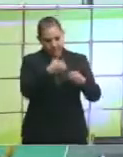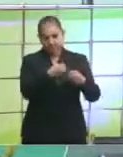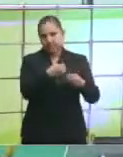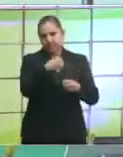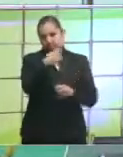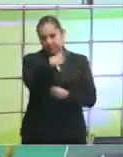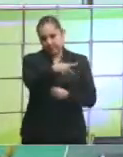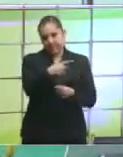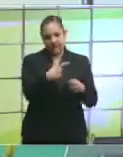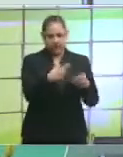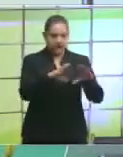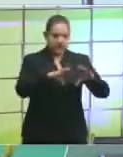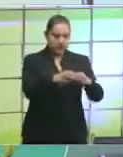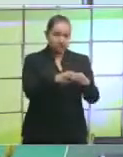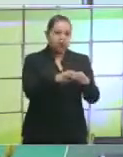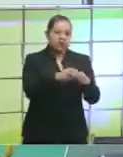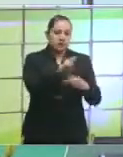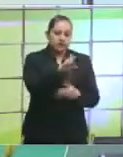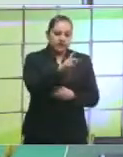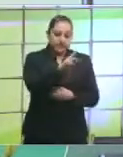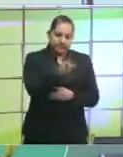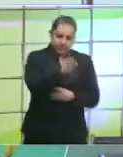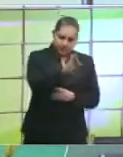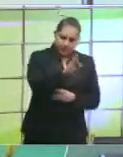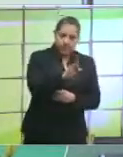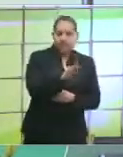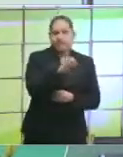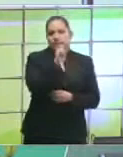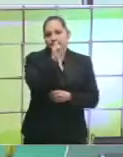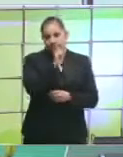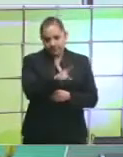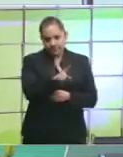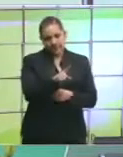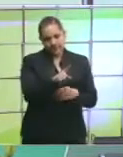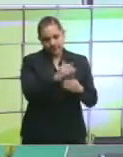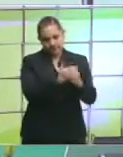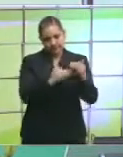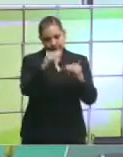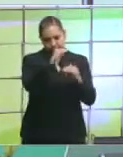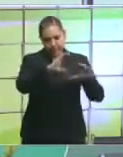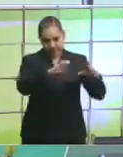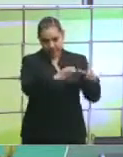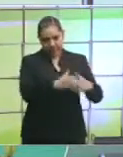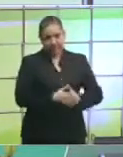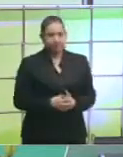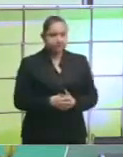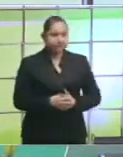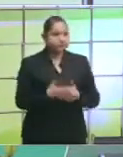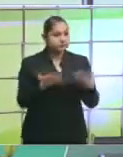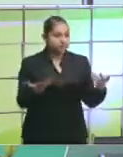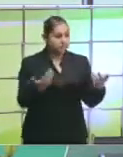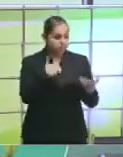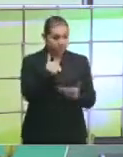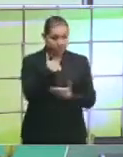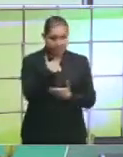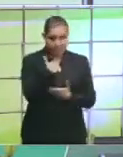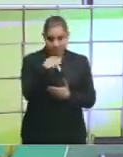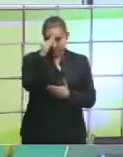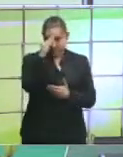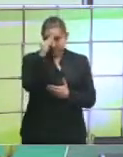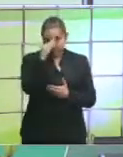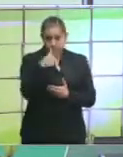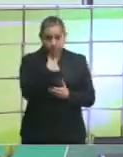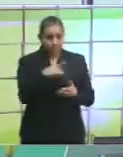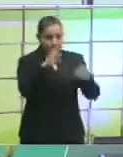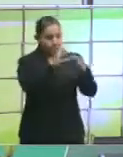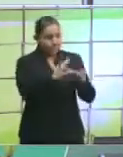y de este tribunal en particular bueno la idea no va a ser de una charla magistral estas cosas